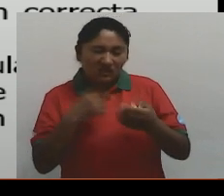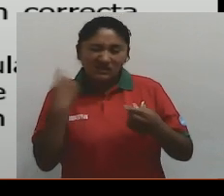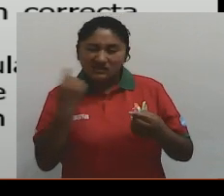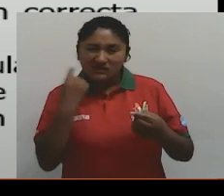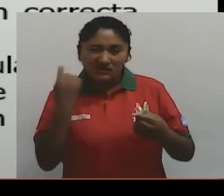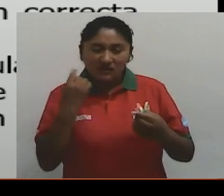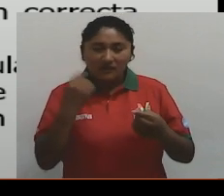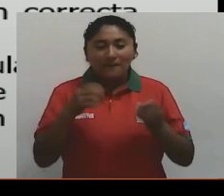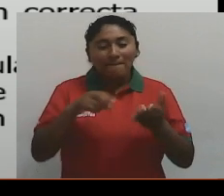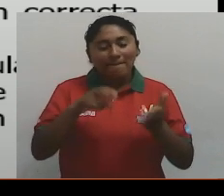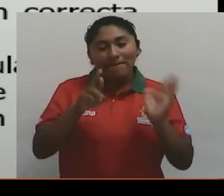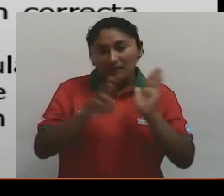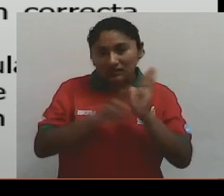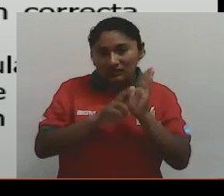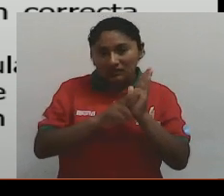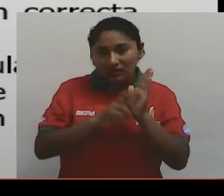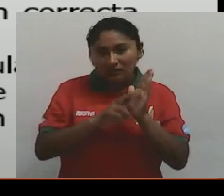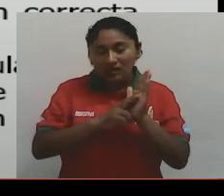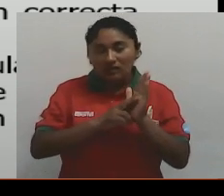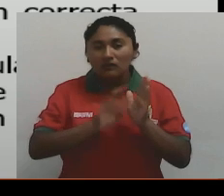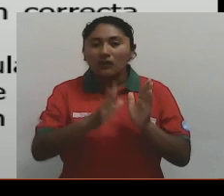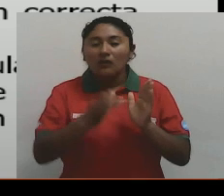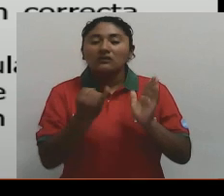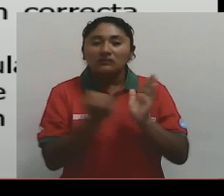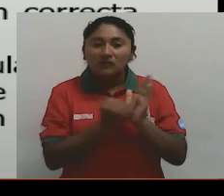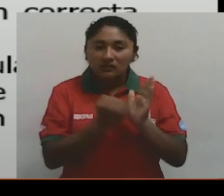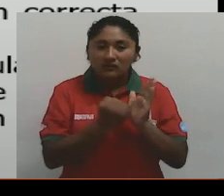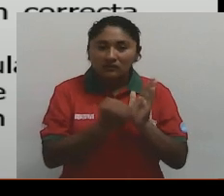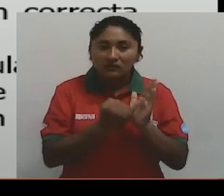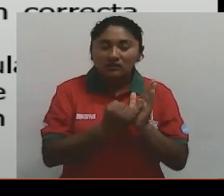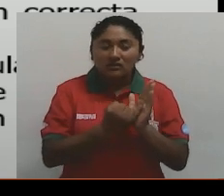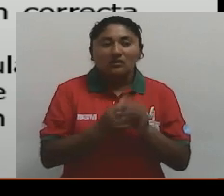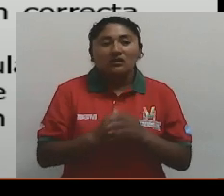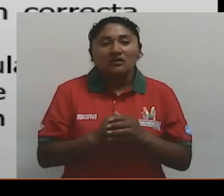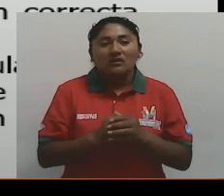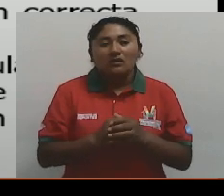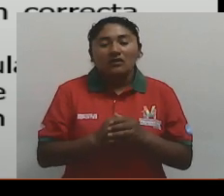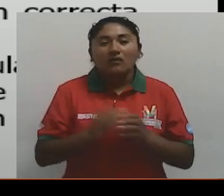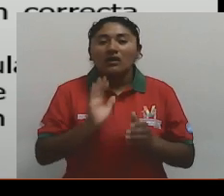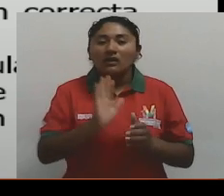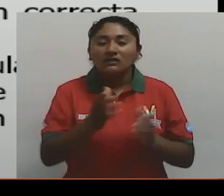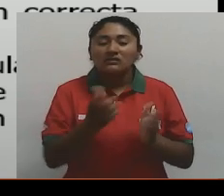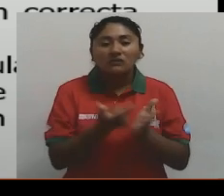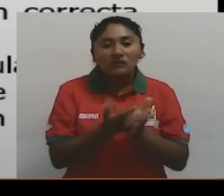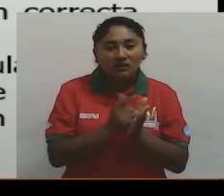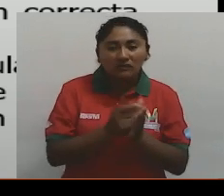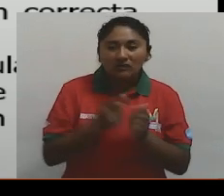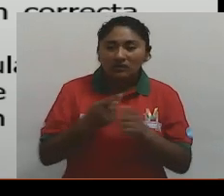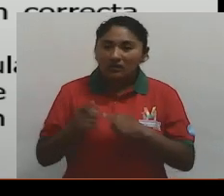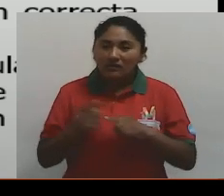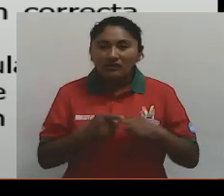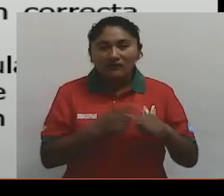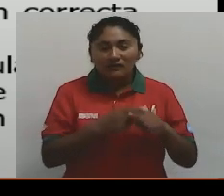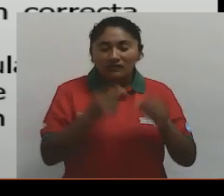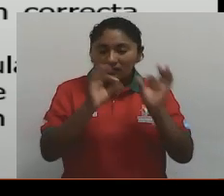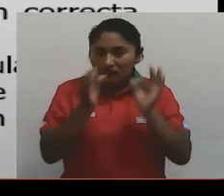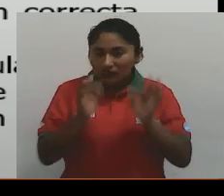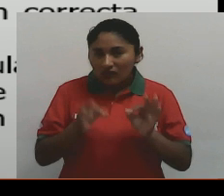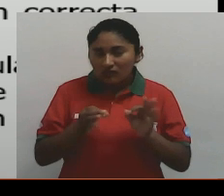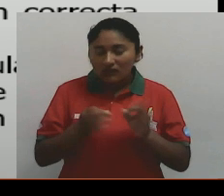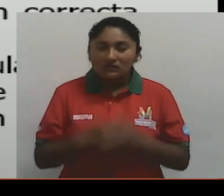de arbitraje, el instructivo de arbitraje y el libro de casos. Esto les permitirá lograr una actividad exitosa en cada una de sus